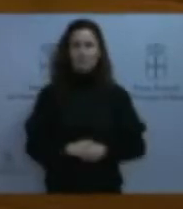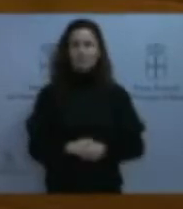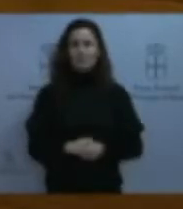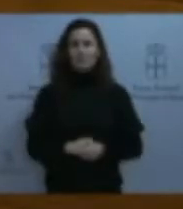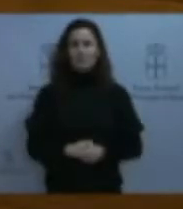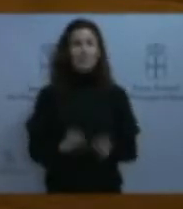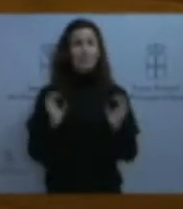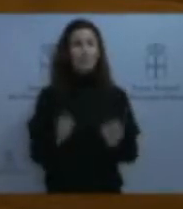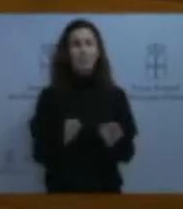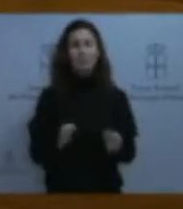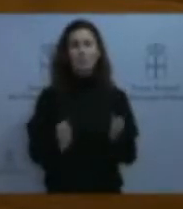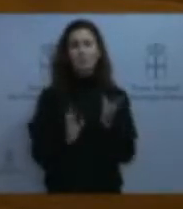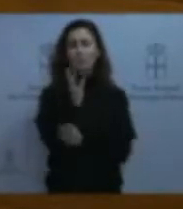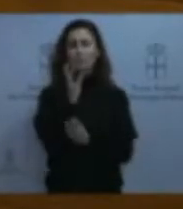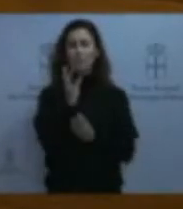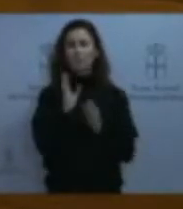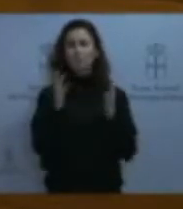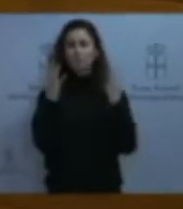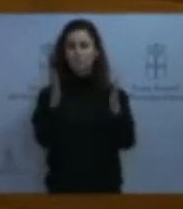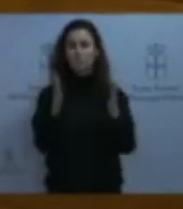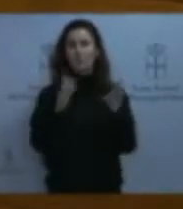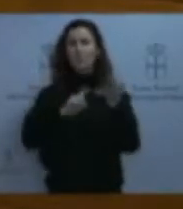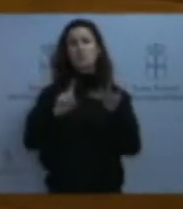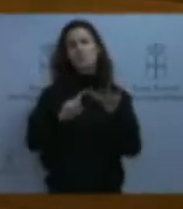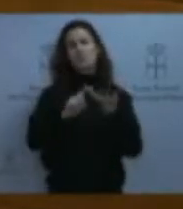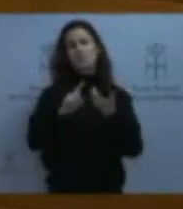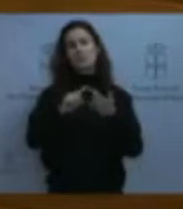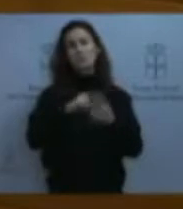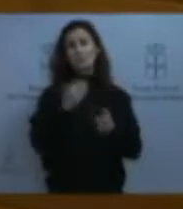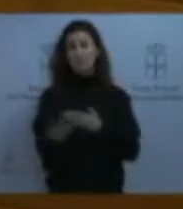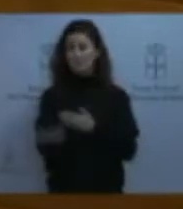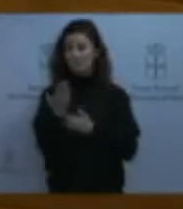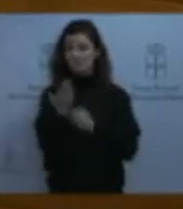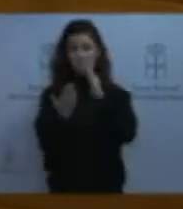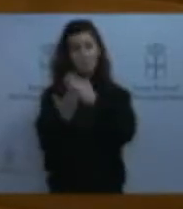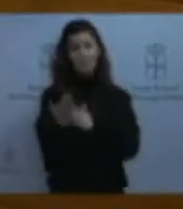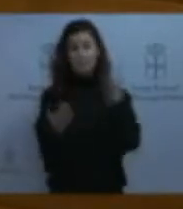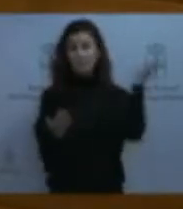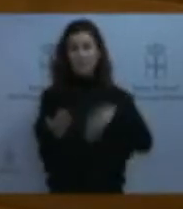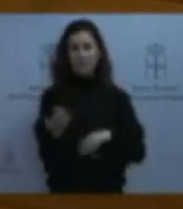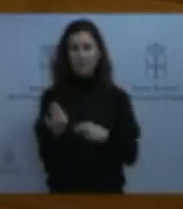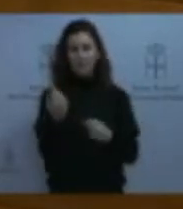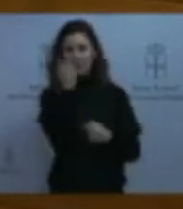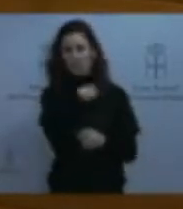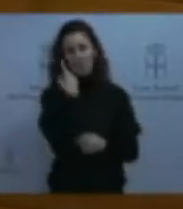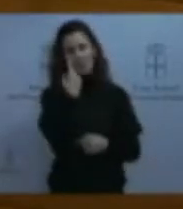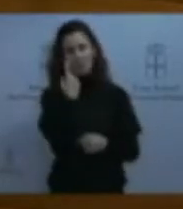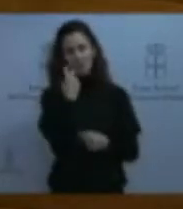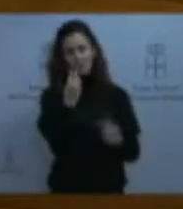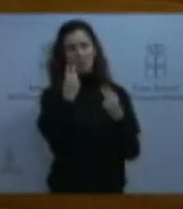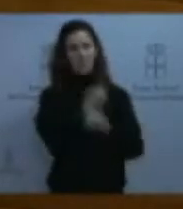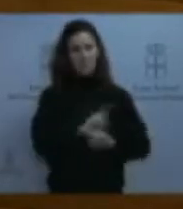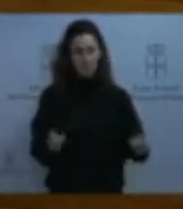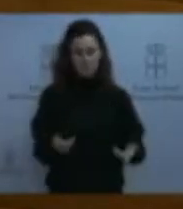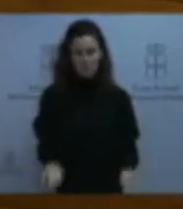todo en relación a los incendios forestales, pero no han propuesto nada. No han propuesto nunca absolutamente nada. No me mire así. Mire, yo me leía un documento que